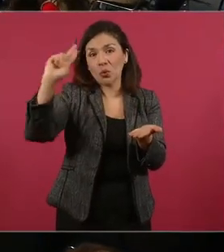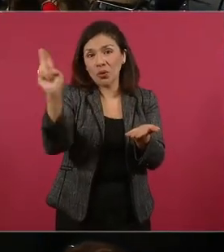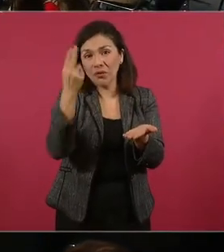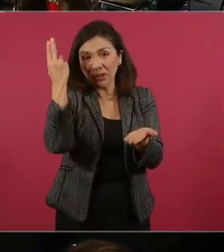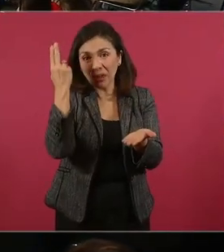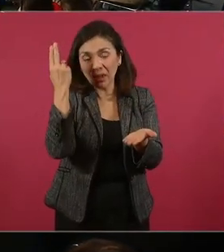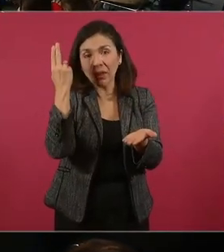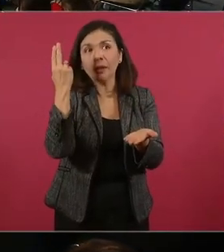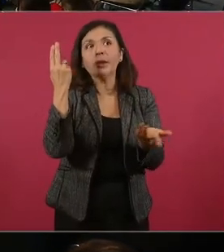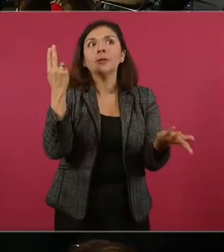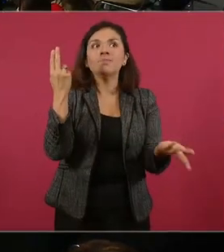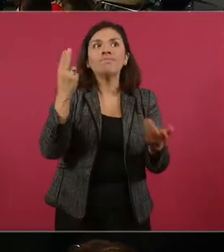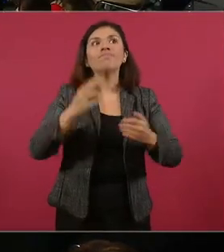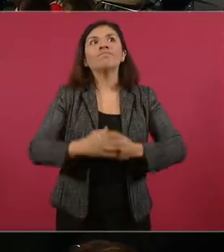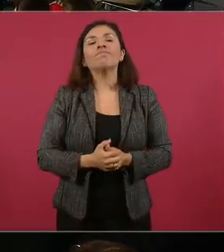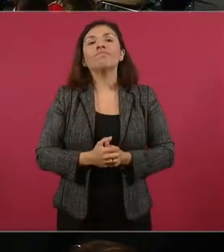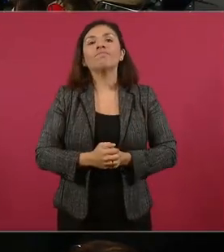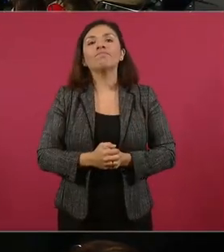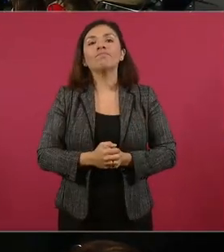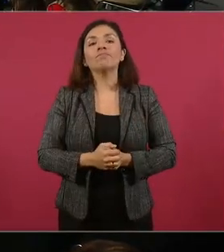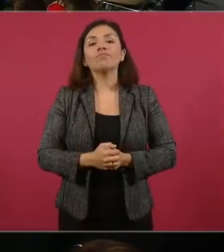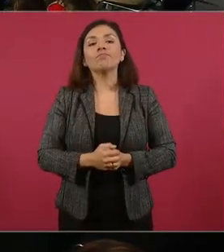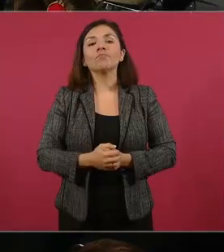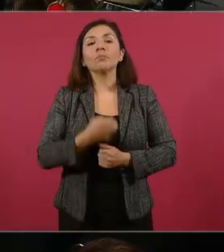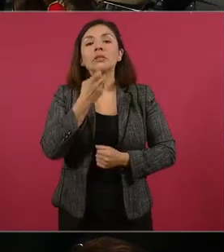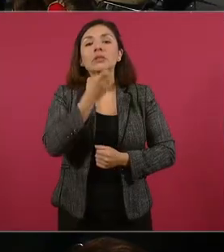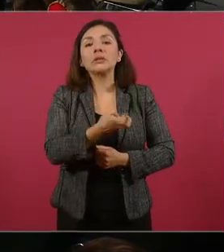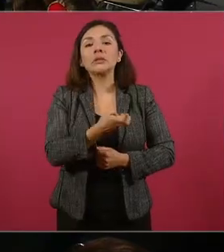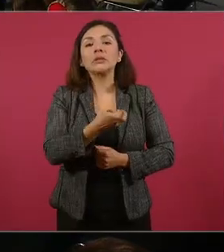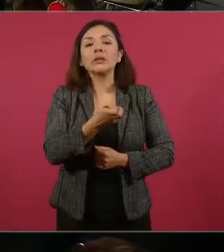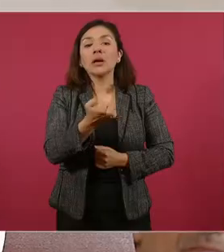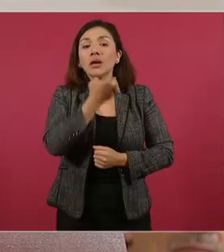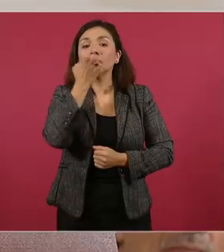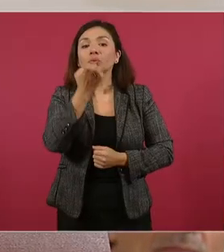que están en